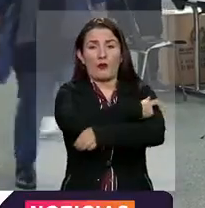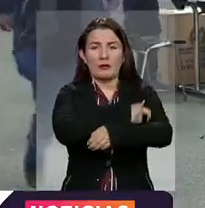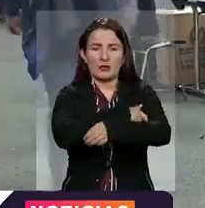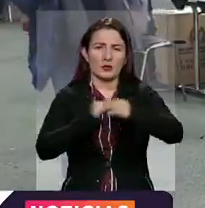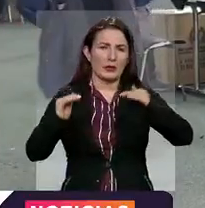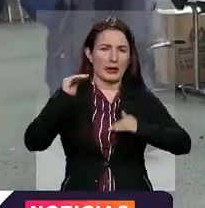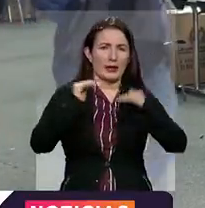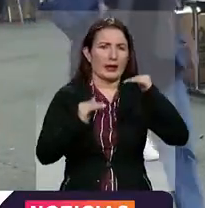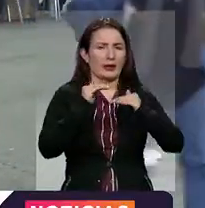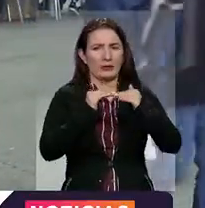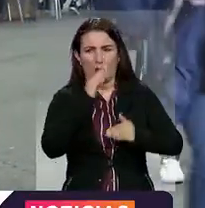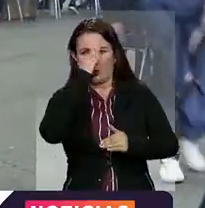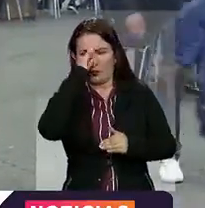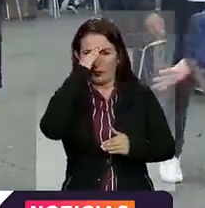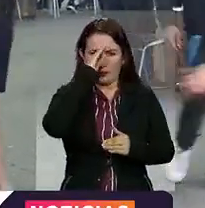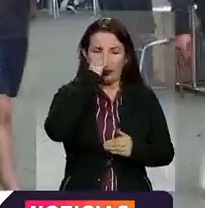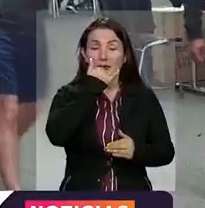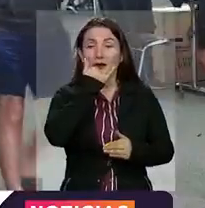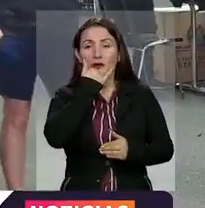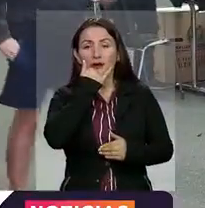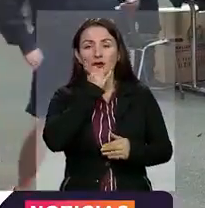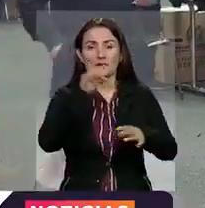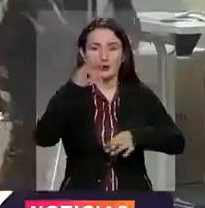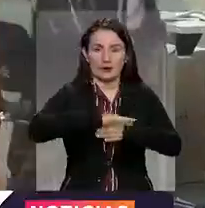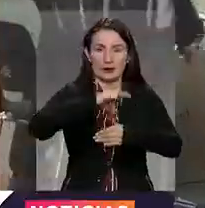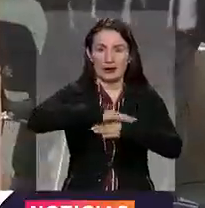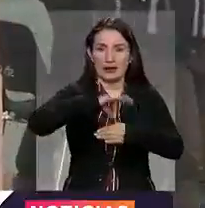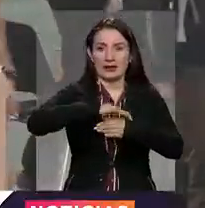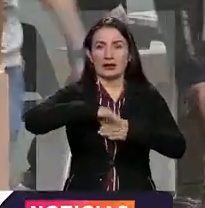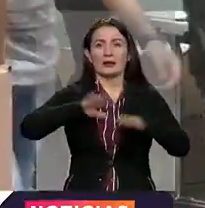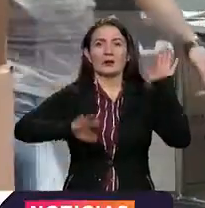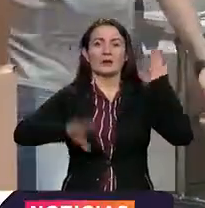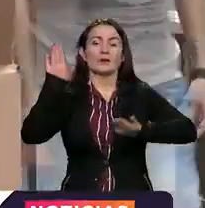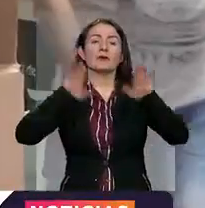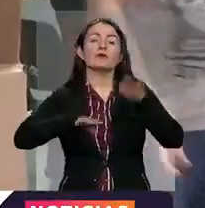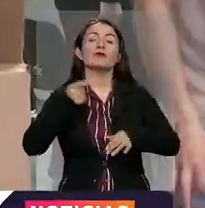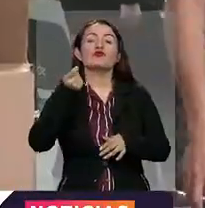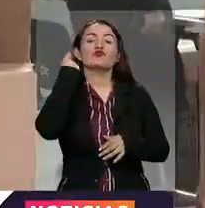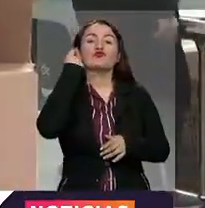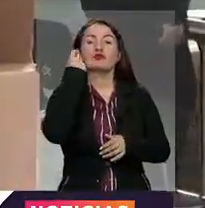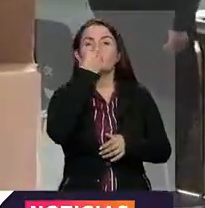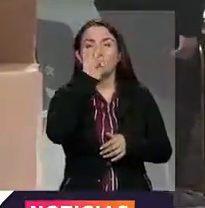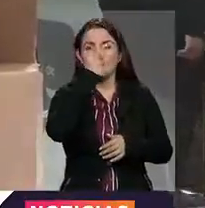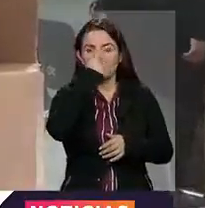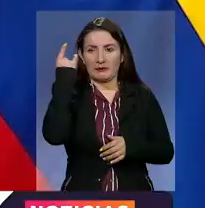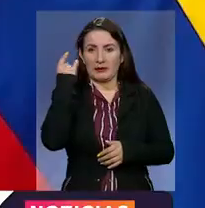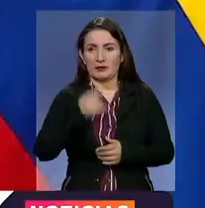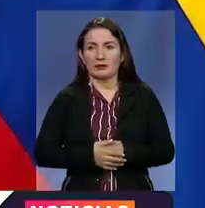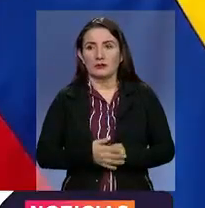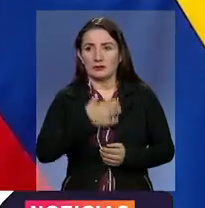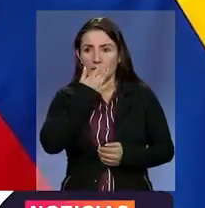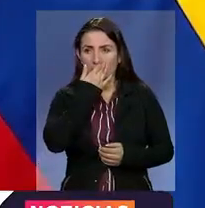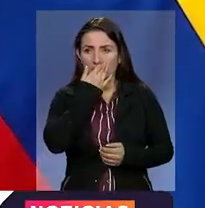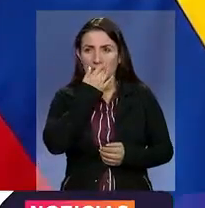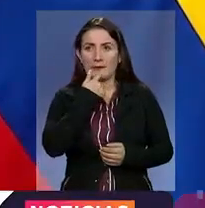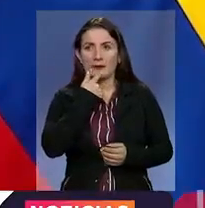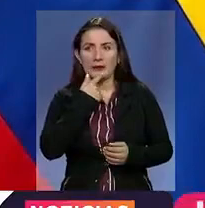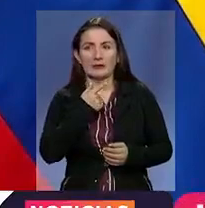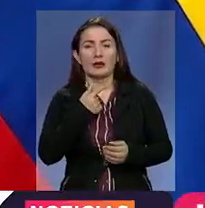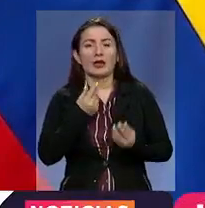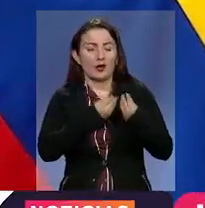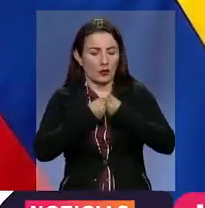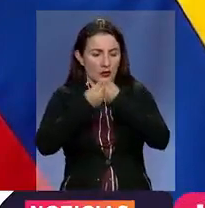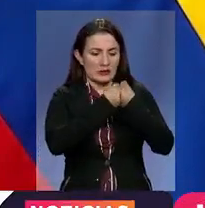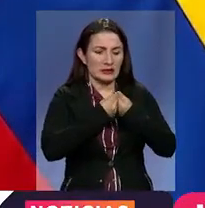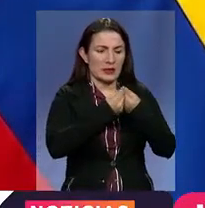equilibrio frente a las dudas de los resultados de las elecciones legislativas del pasado 13 de marzo. Para que el señor registrador y el Consejo